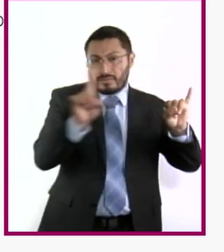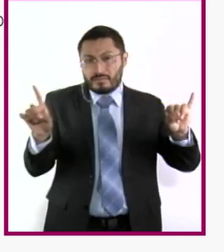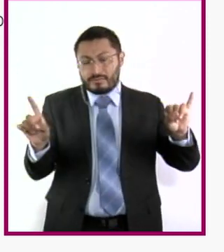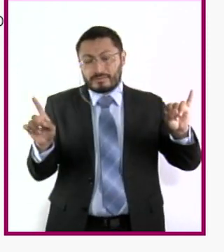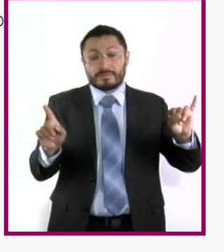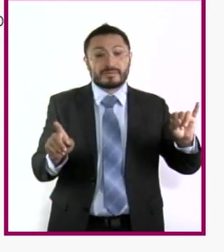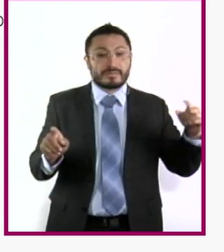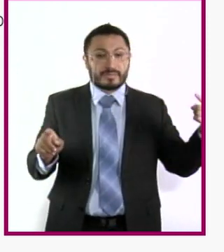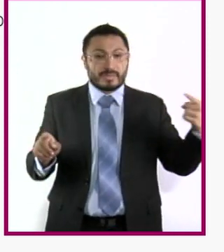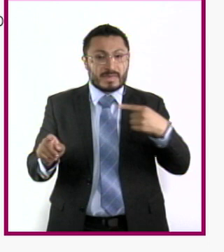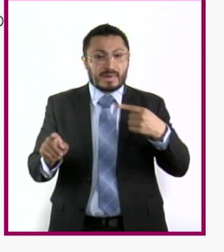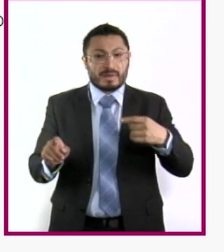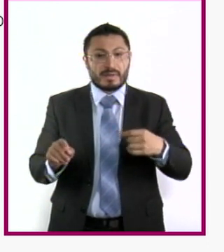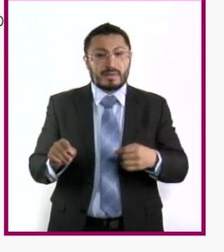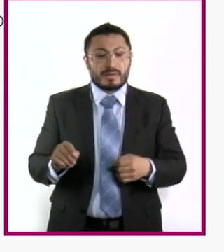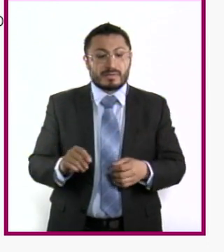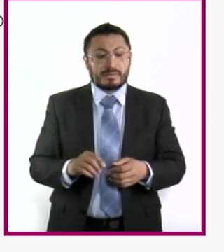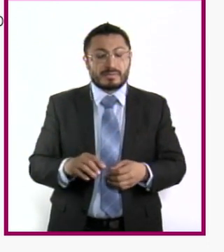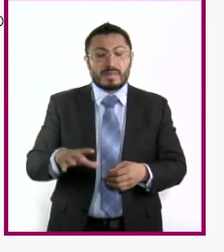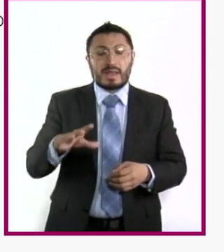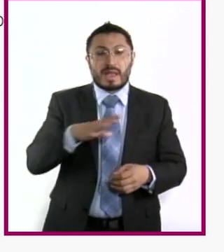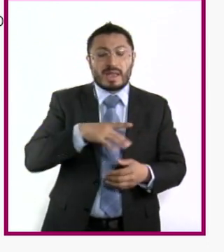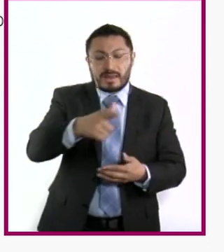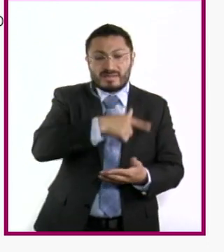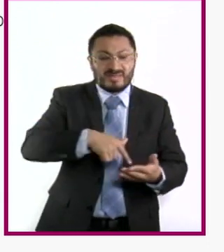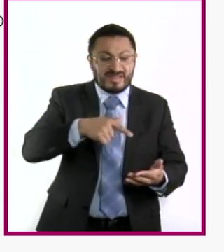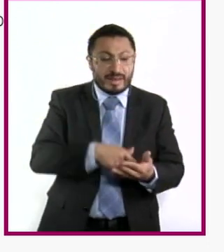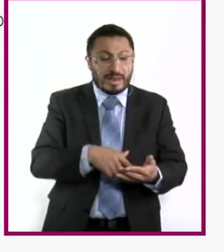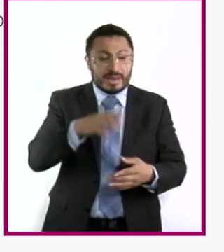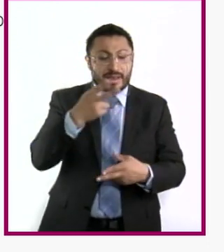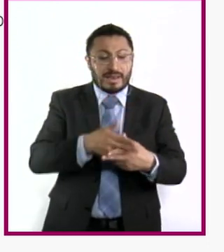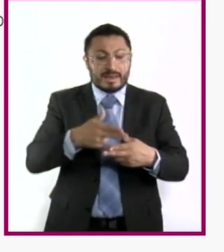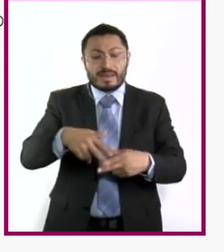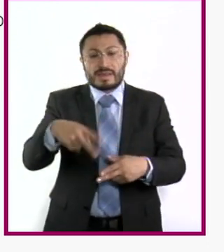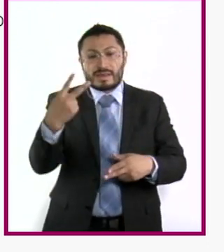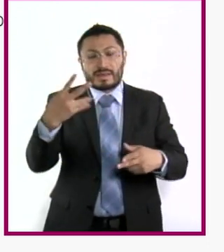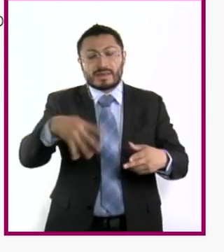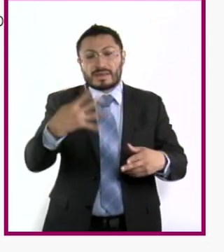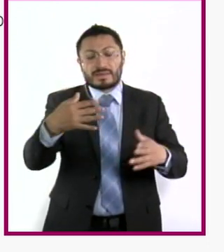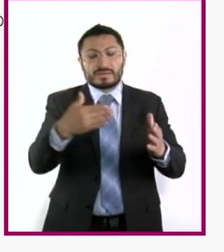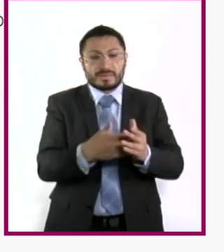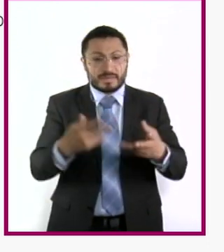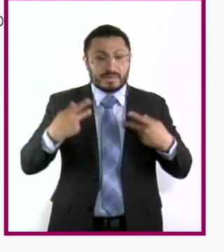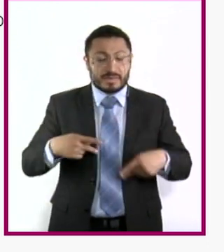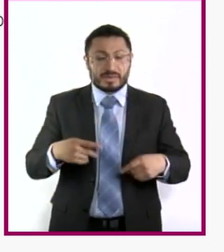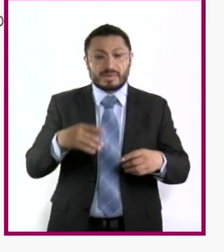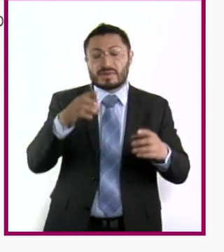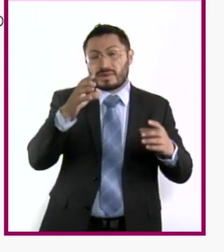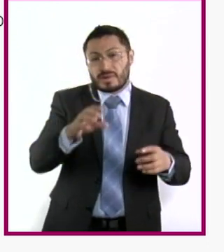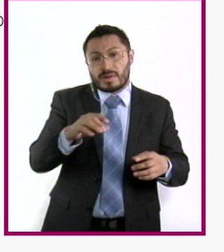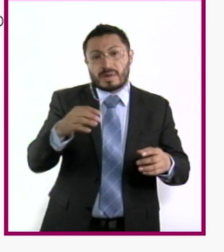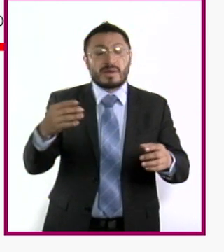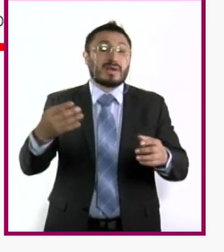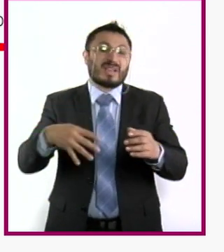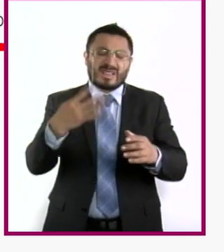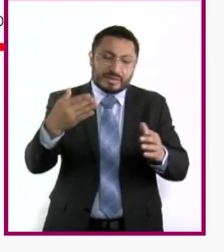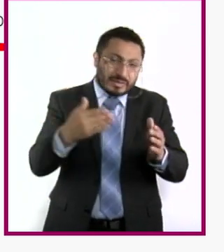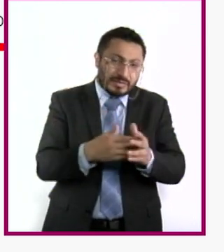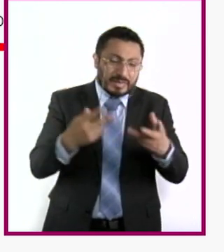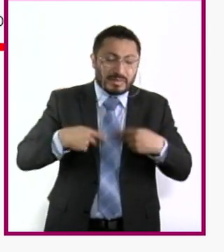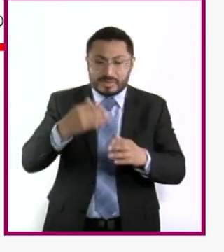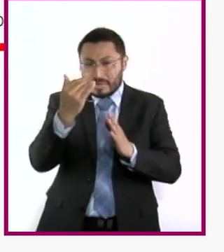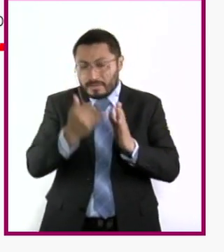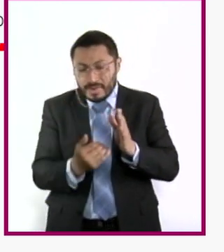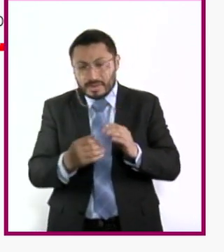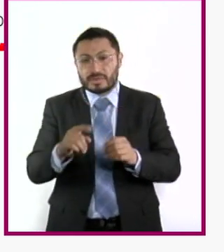hasta 14.999 habitantes, localidades de hasta 99.999 habitantes y localidades de